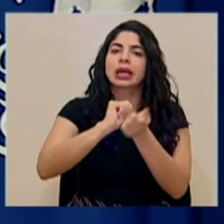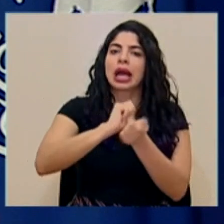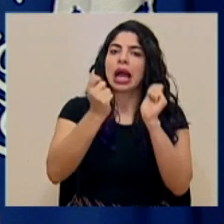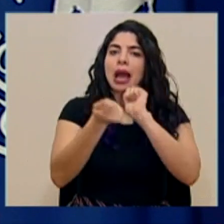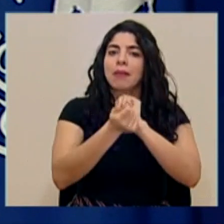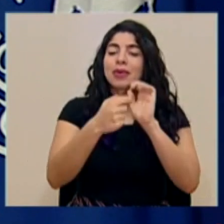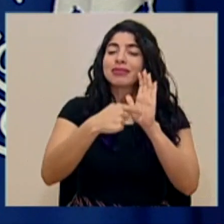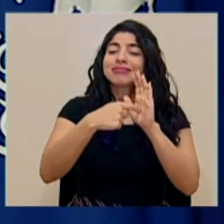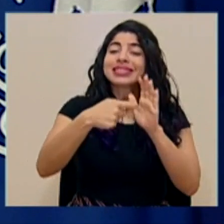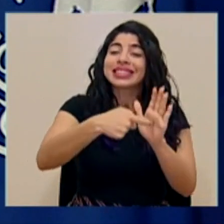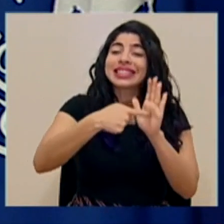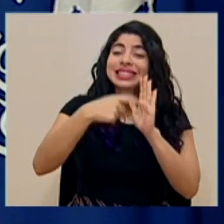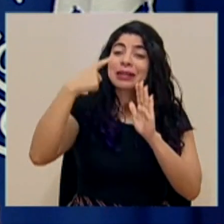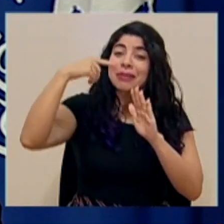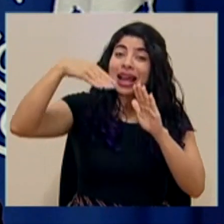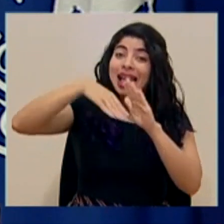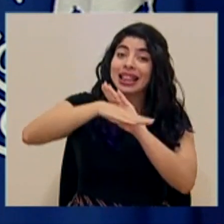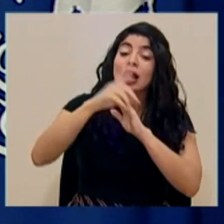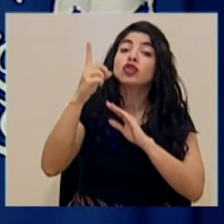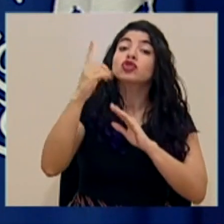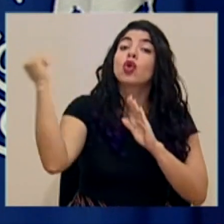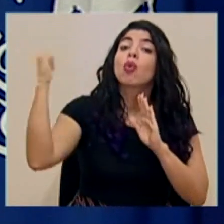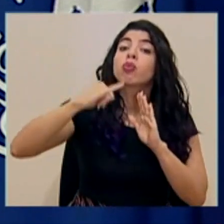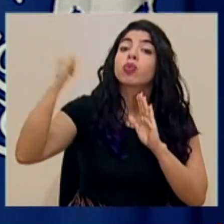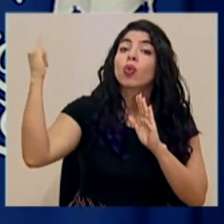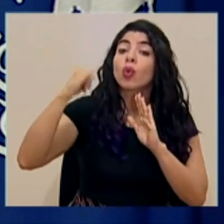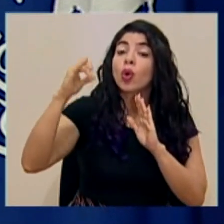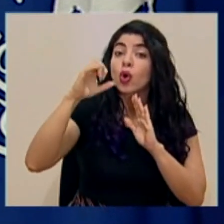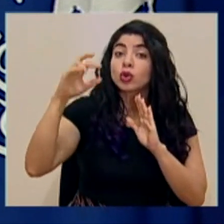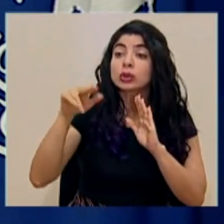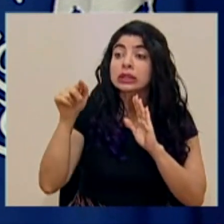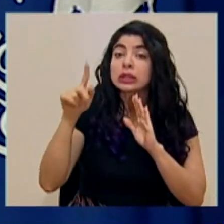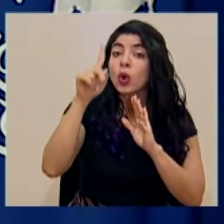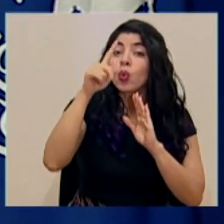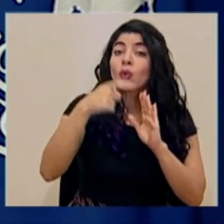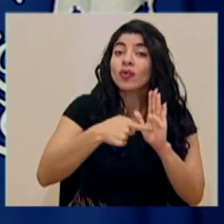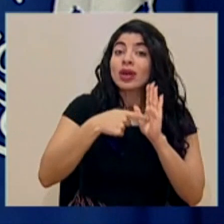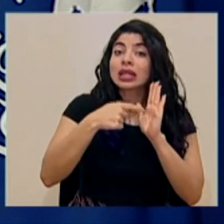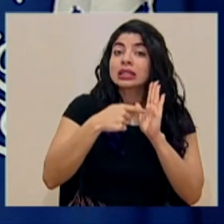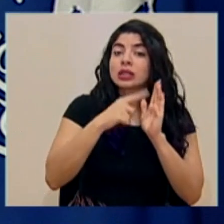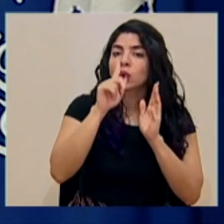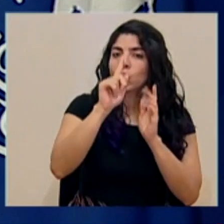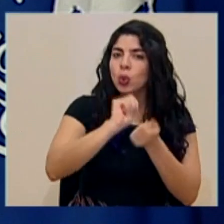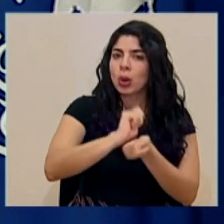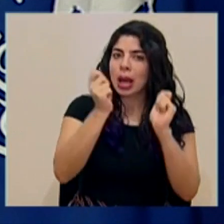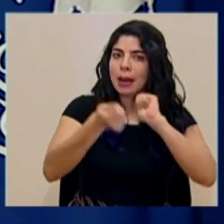los requisitos de ingreso por la vía aérea a Costa Rica.